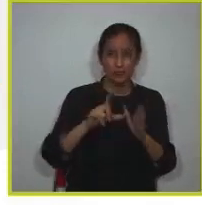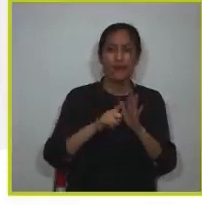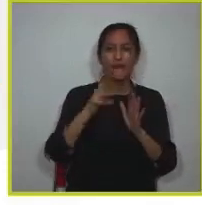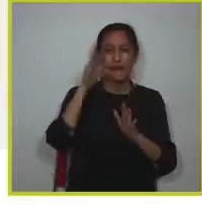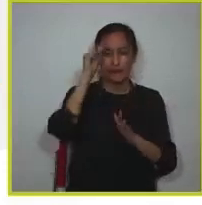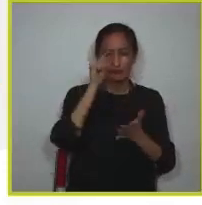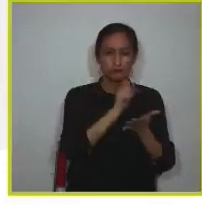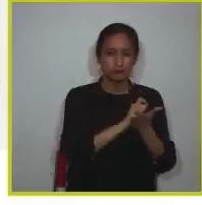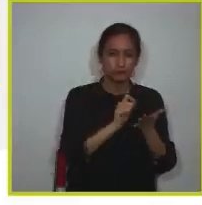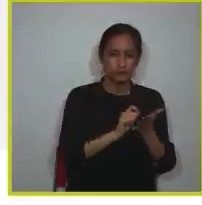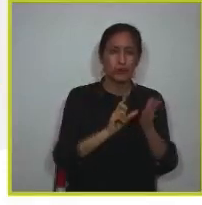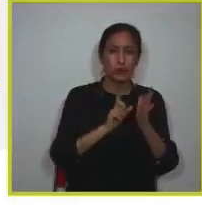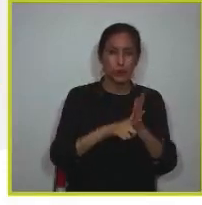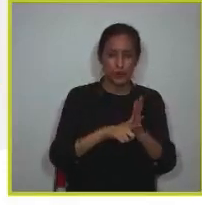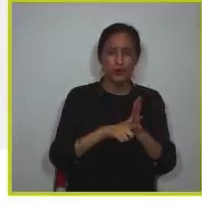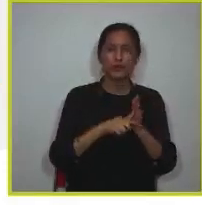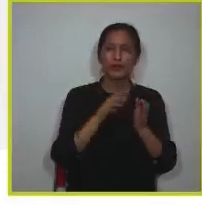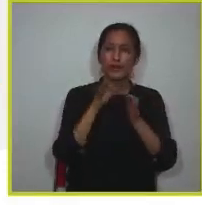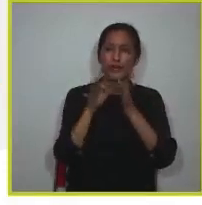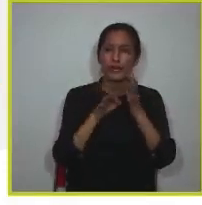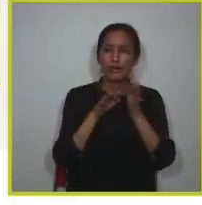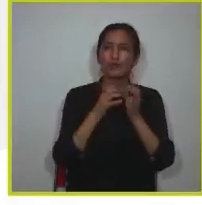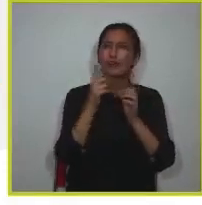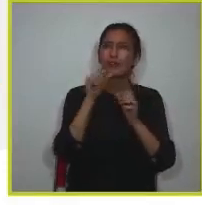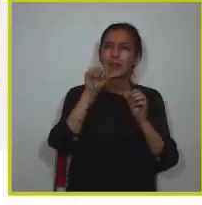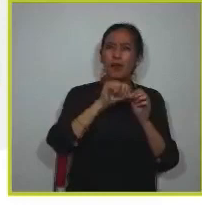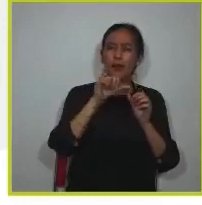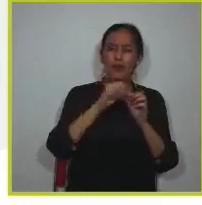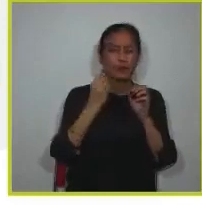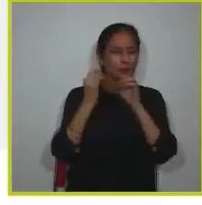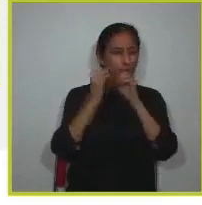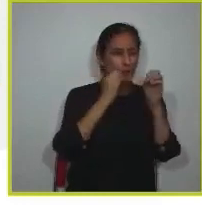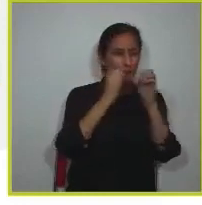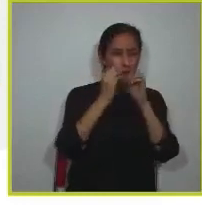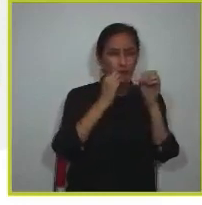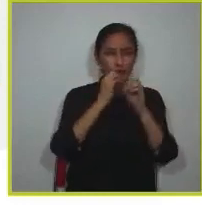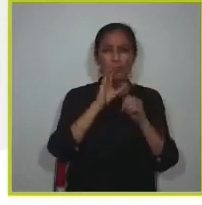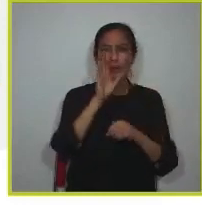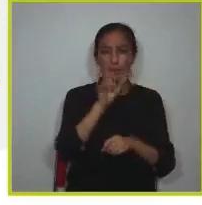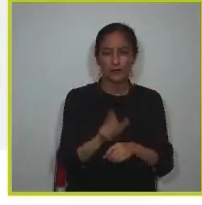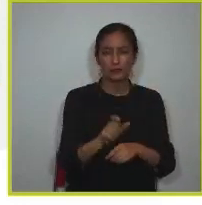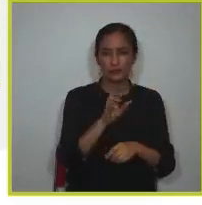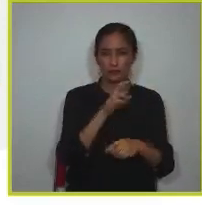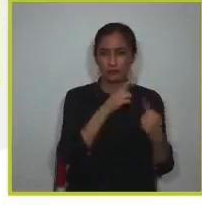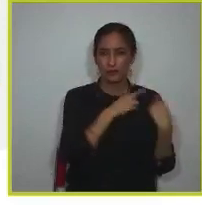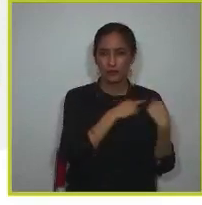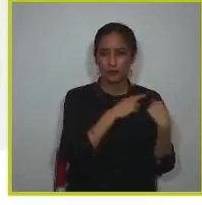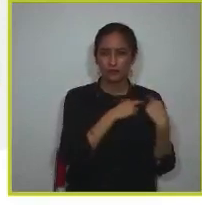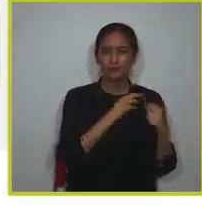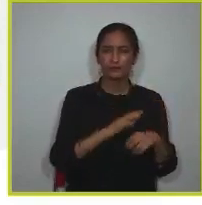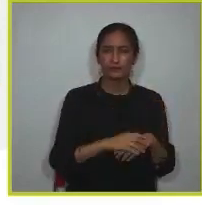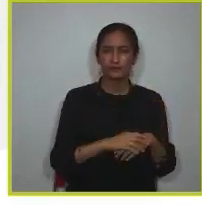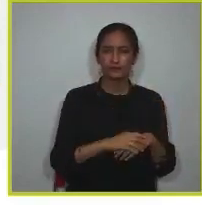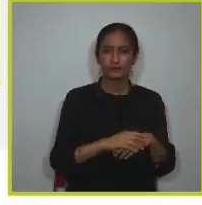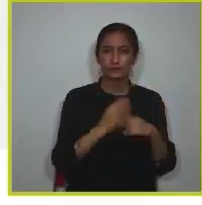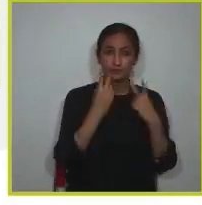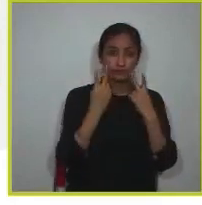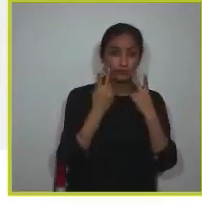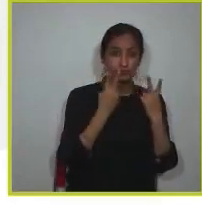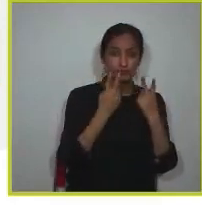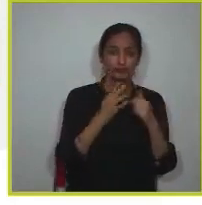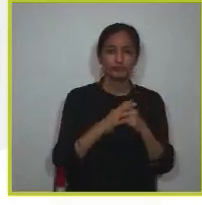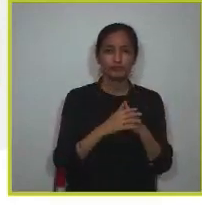exigir la remediación y reparación correspondiente al responsable desde este punto de